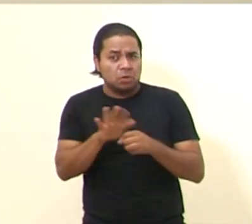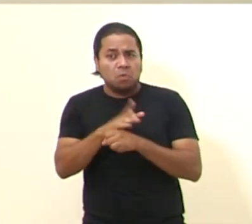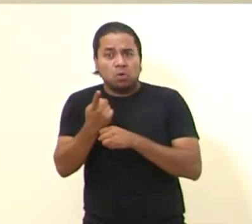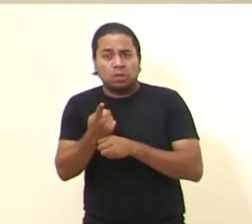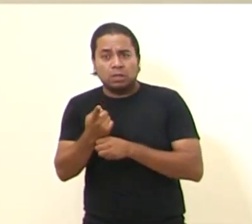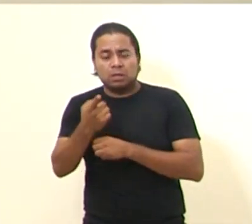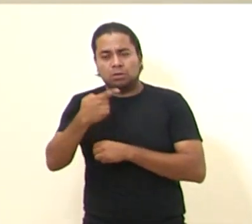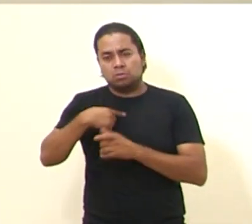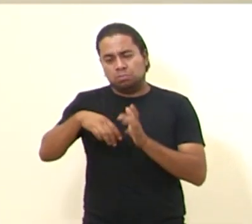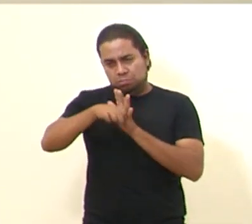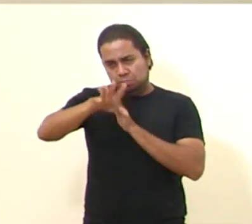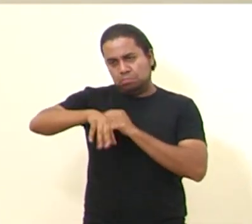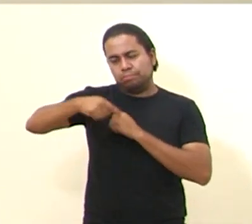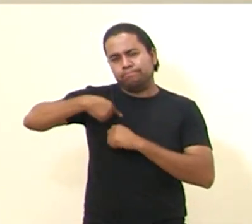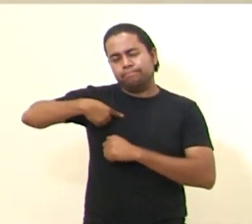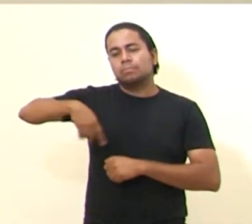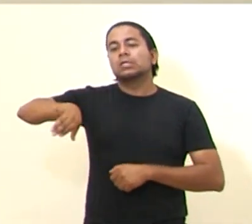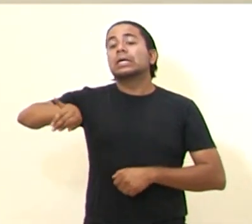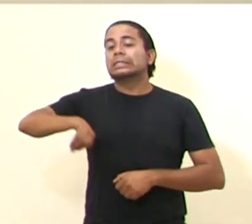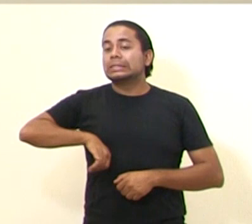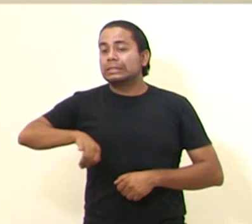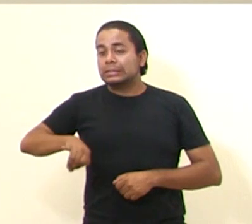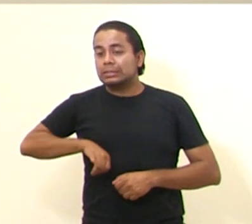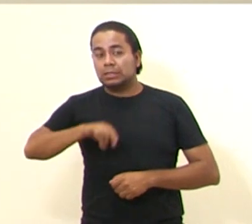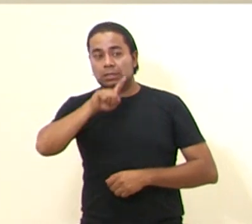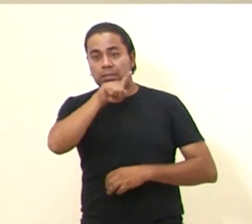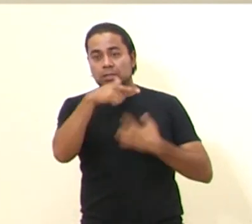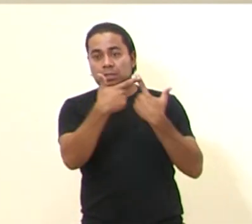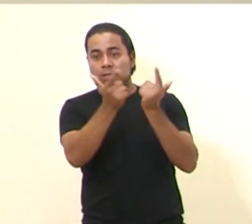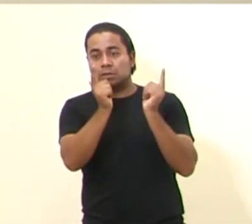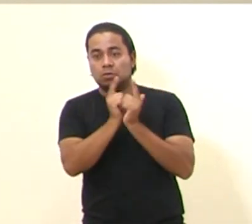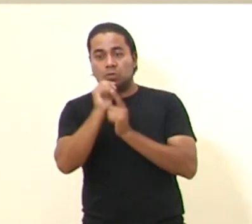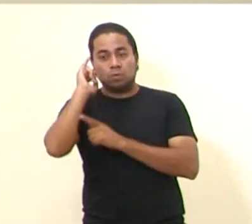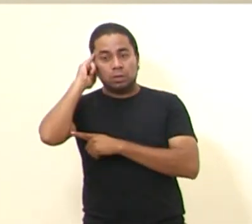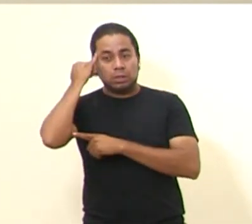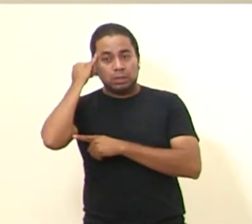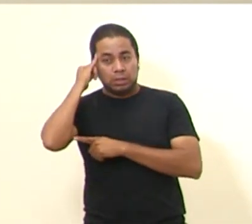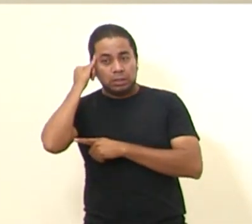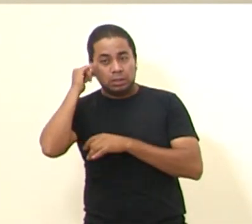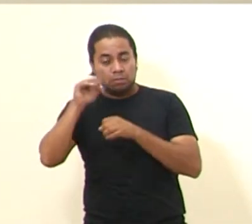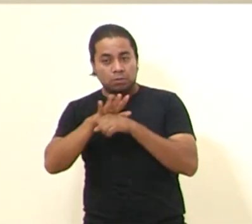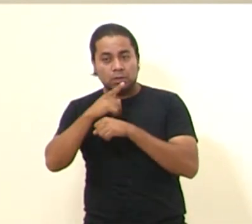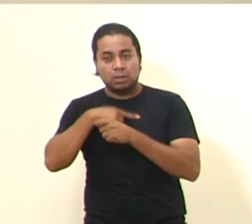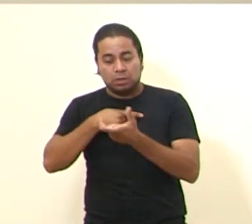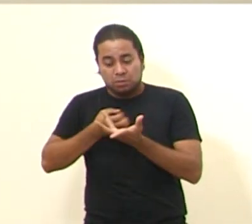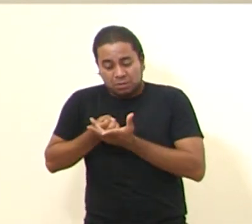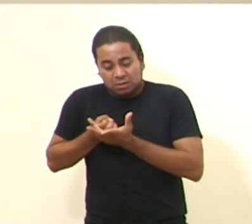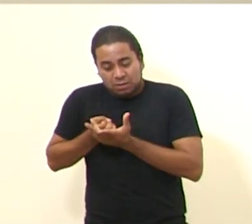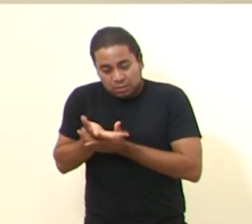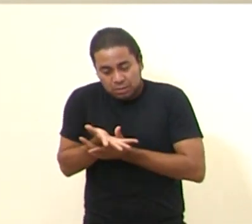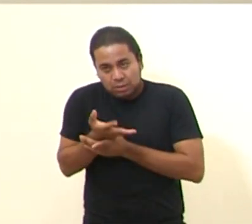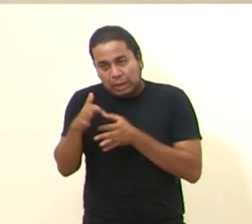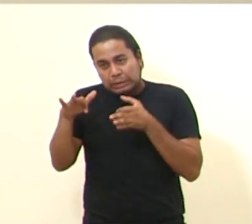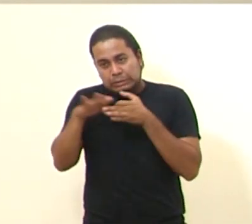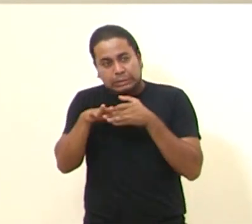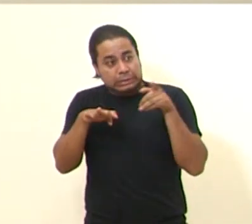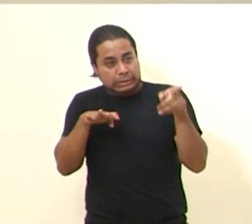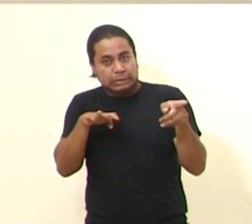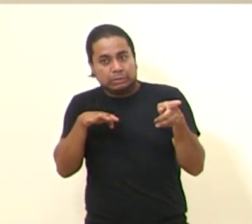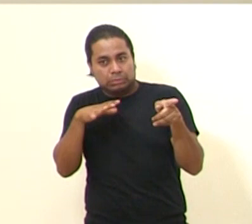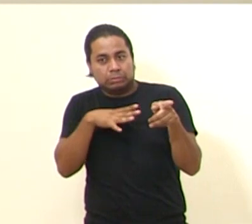a mí me llama mucho la atención ese grupo indígena porque yo nací muy cerca de donde ellos se